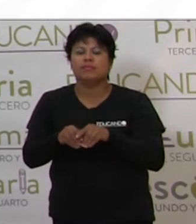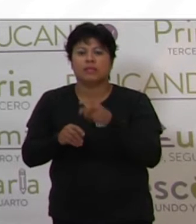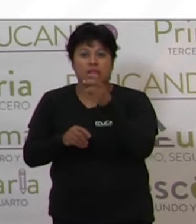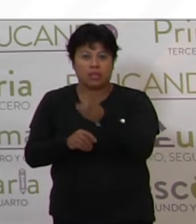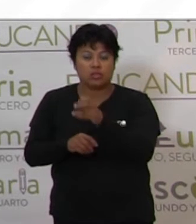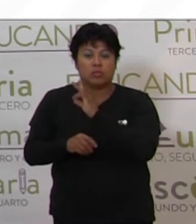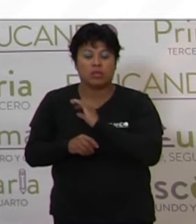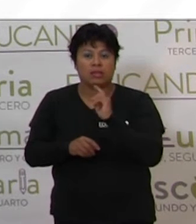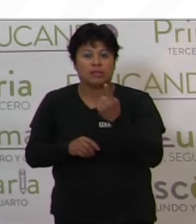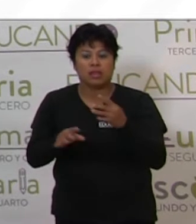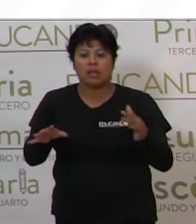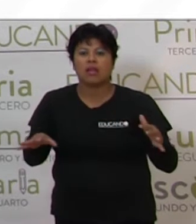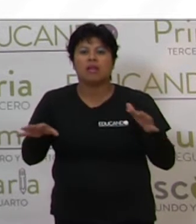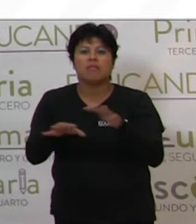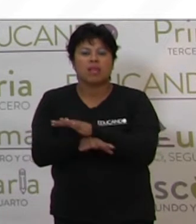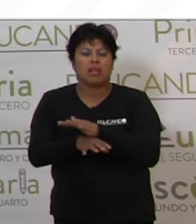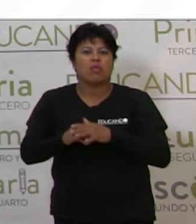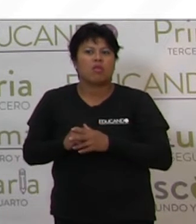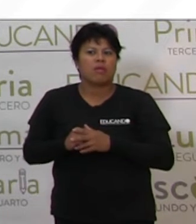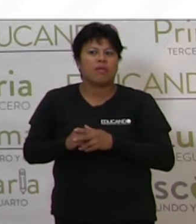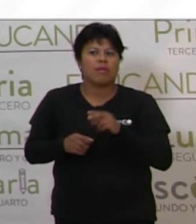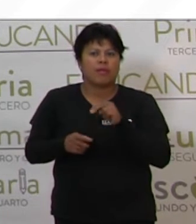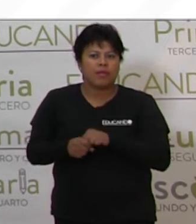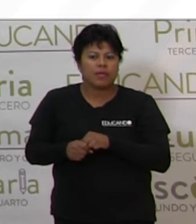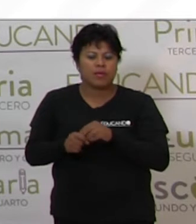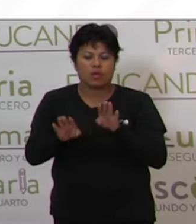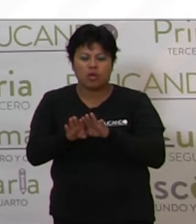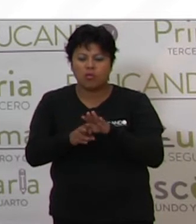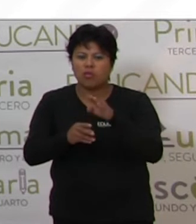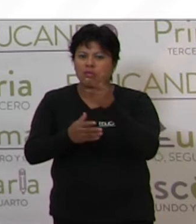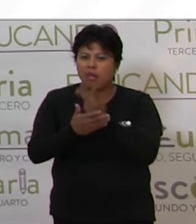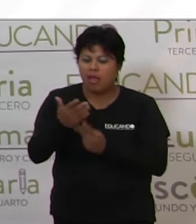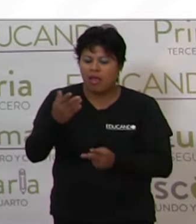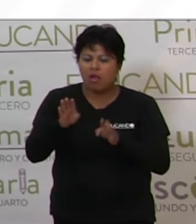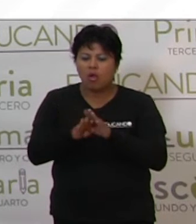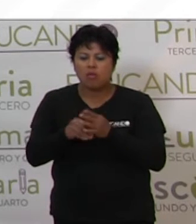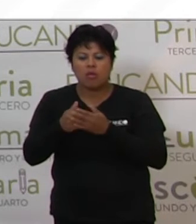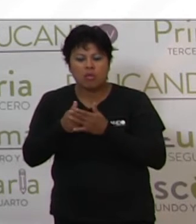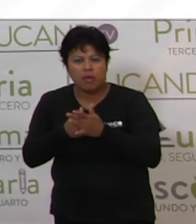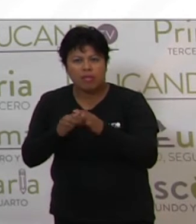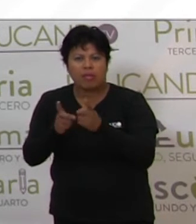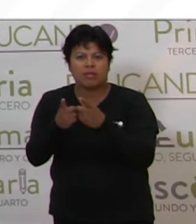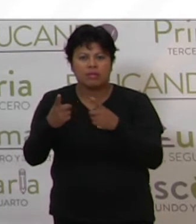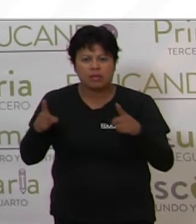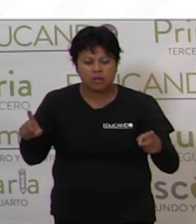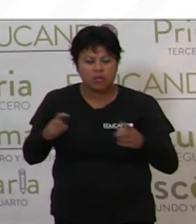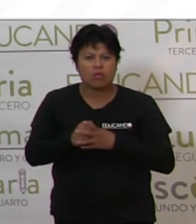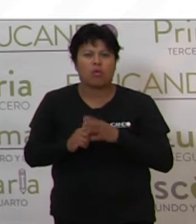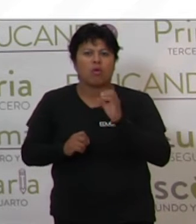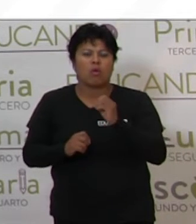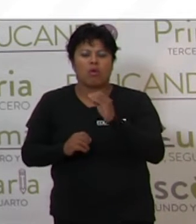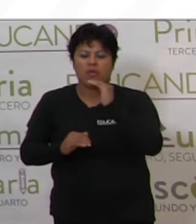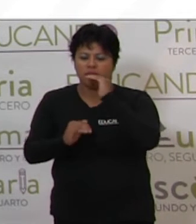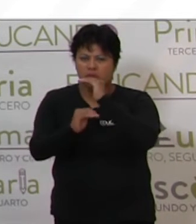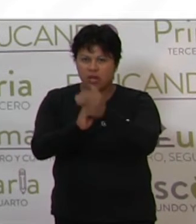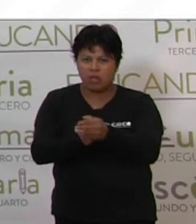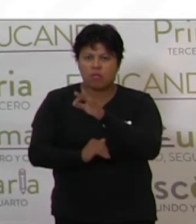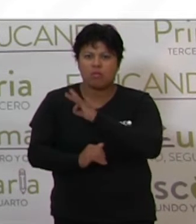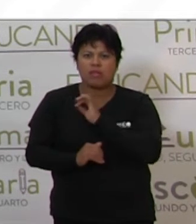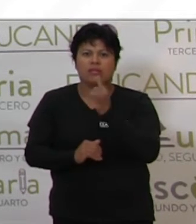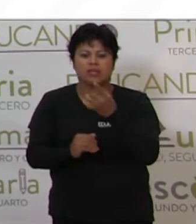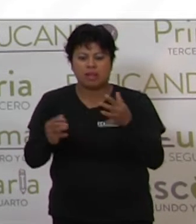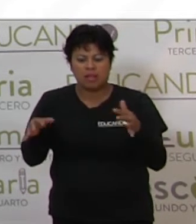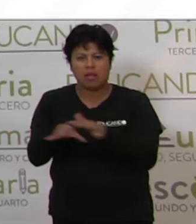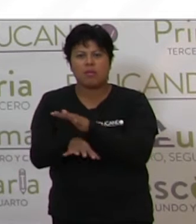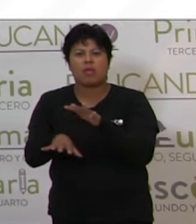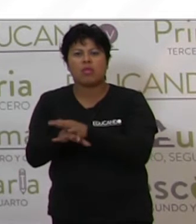Esto puede ser cambiado en el planteamiento o durante el desarrollo, o el final puede ser cambiado,